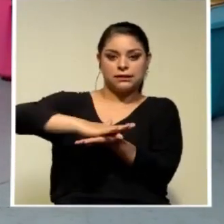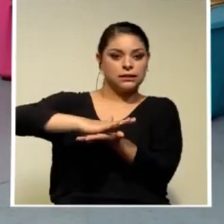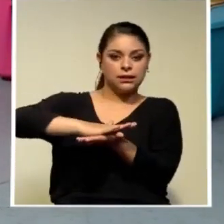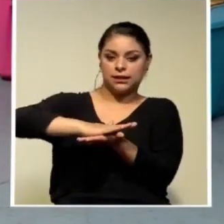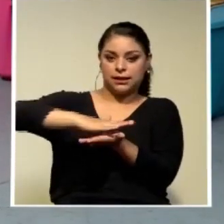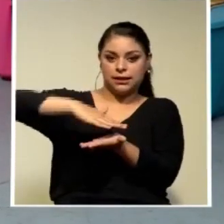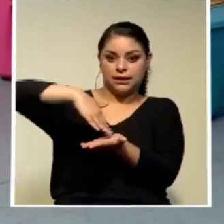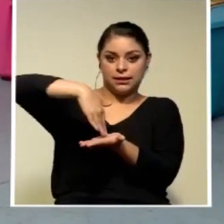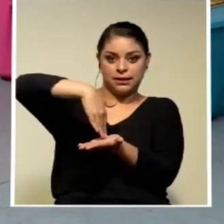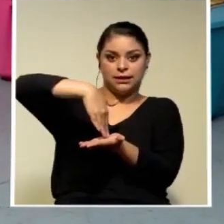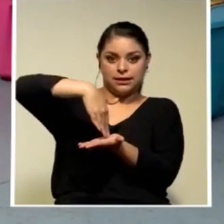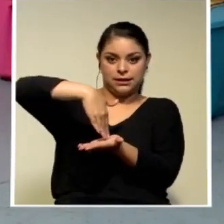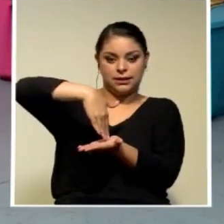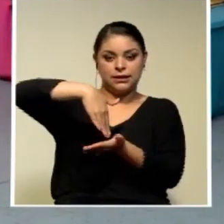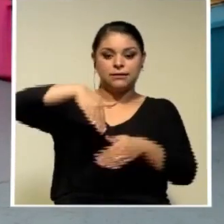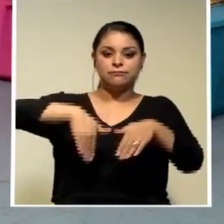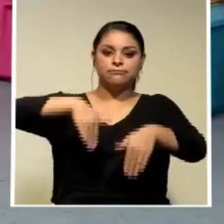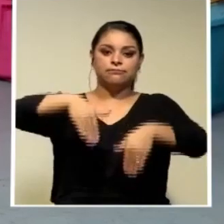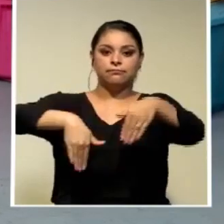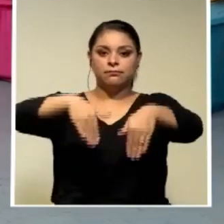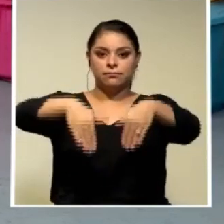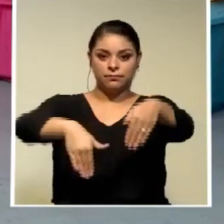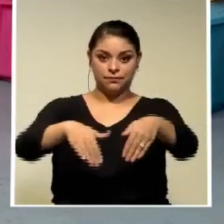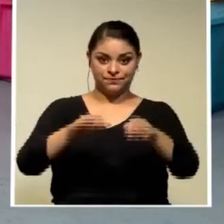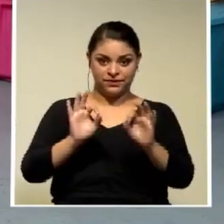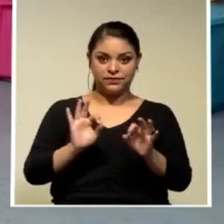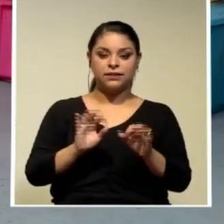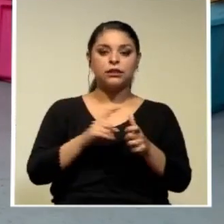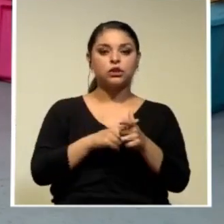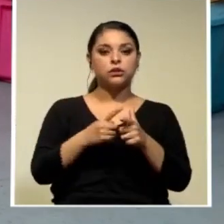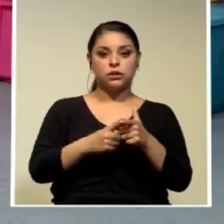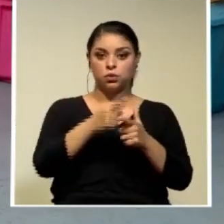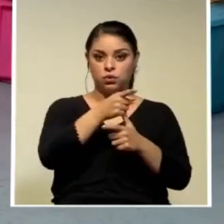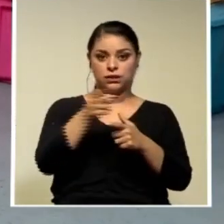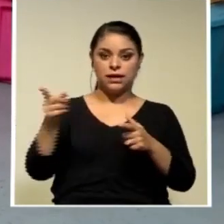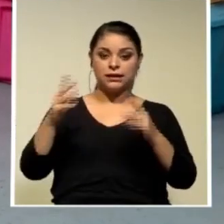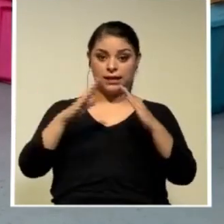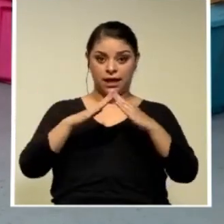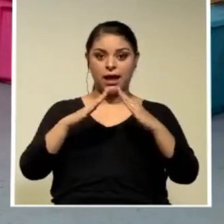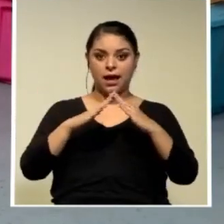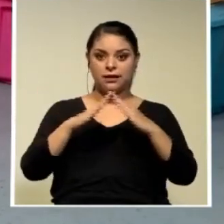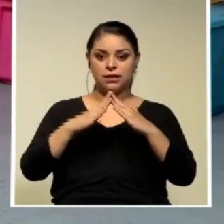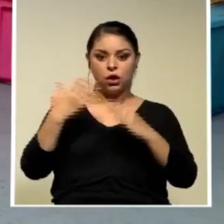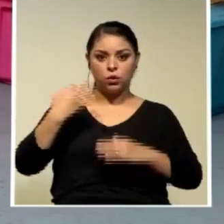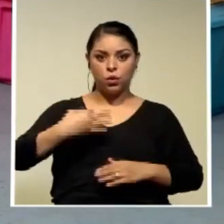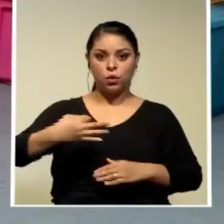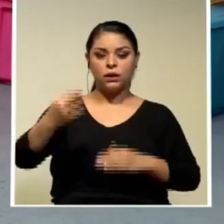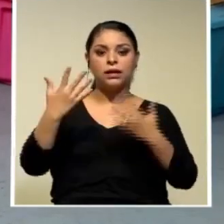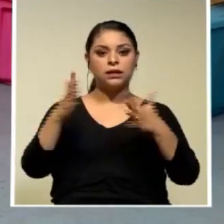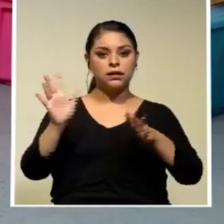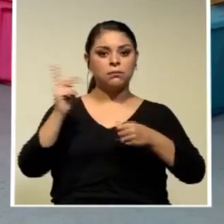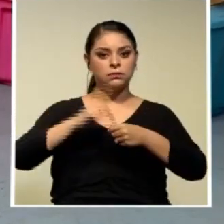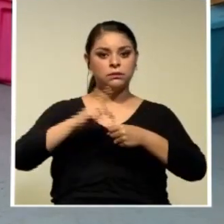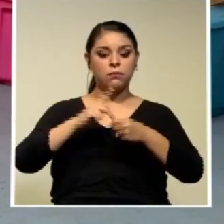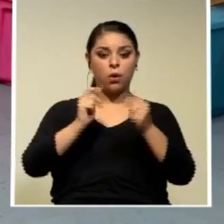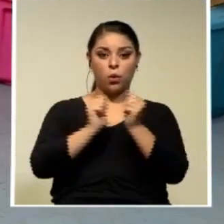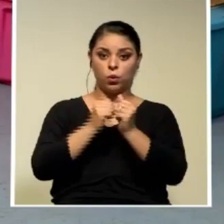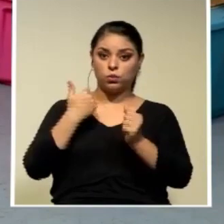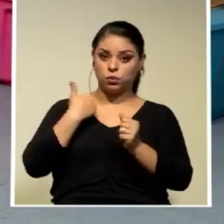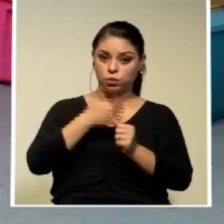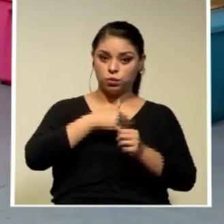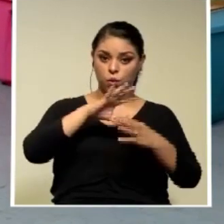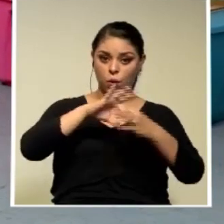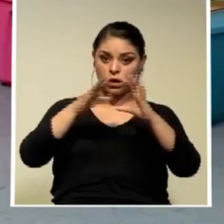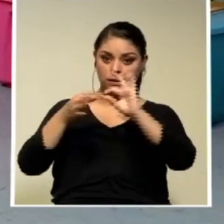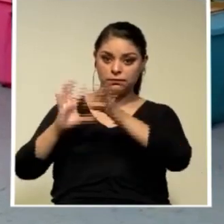niñas lo dominan en casa. Sí. Sí. Bueno, después de todos estos días en que han participado junto a nosotros de estas Olimpiadas, yo